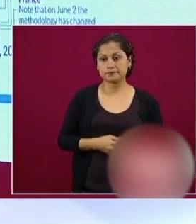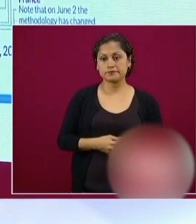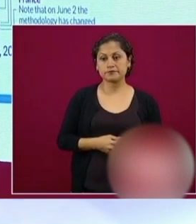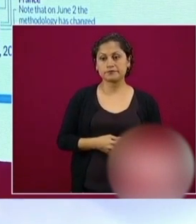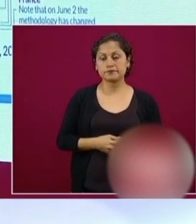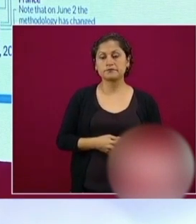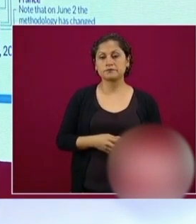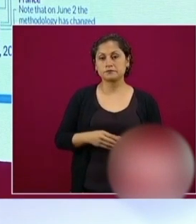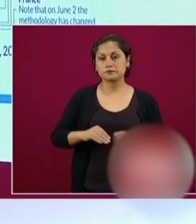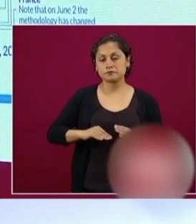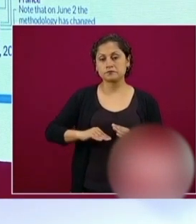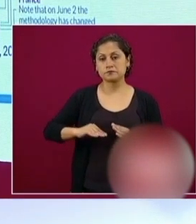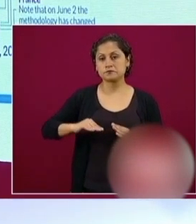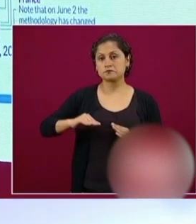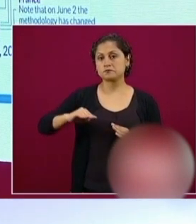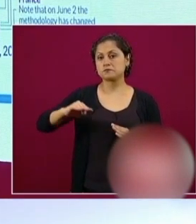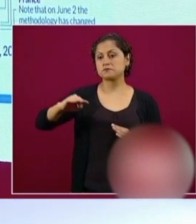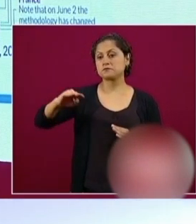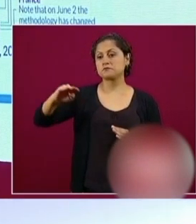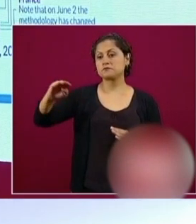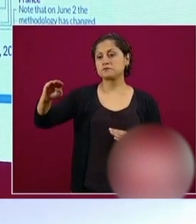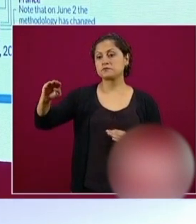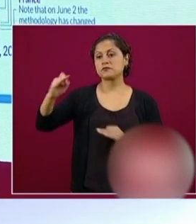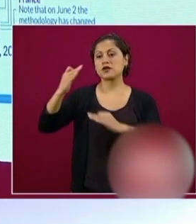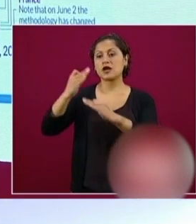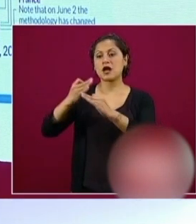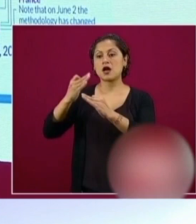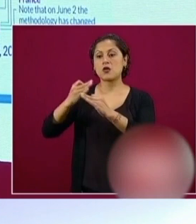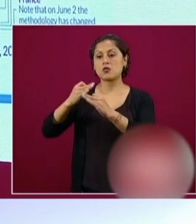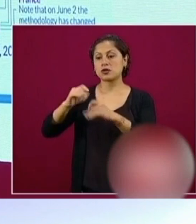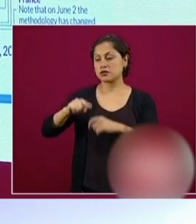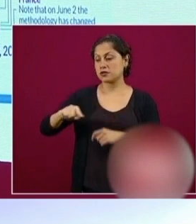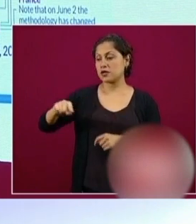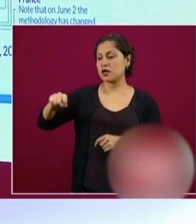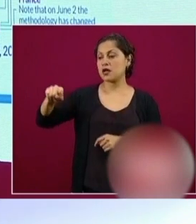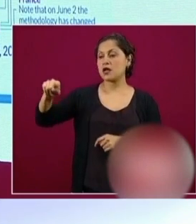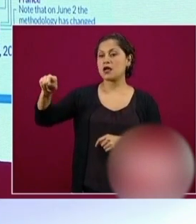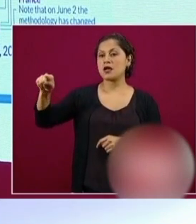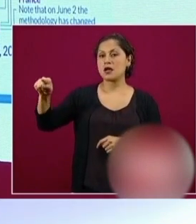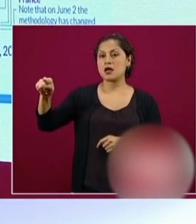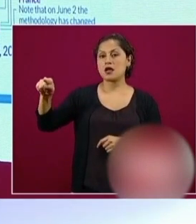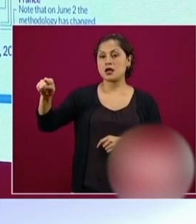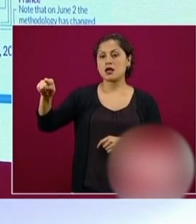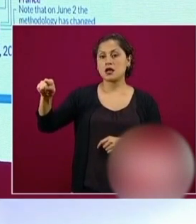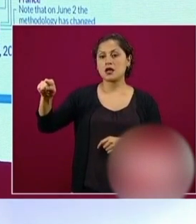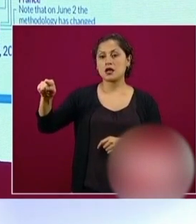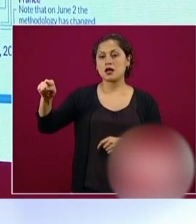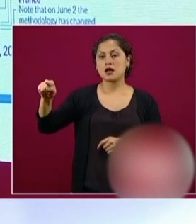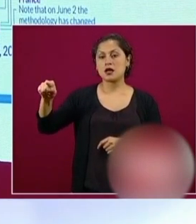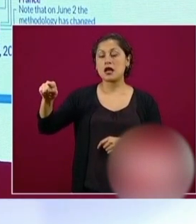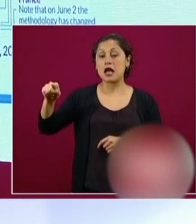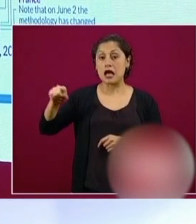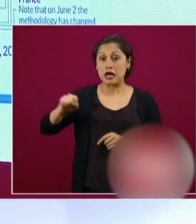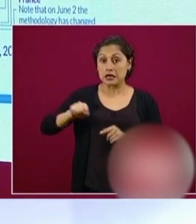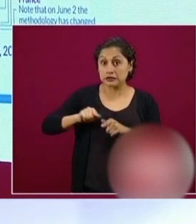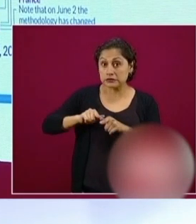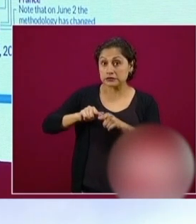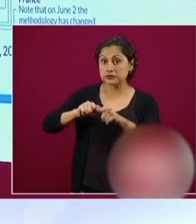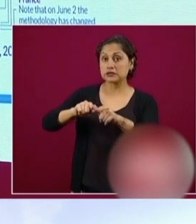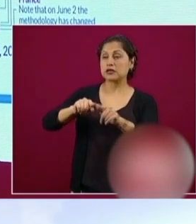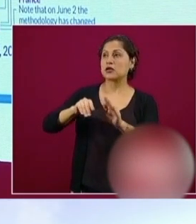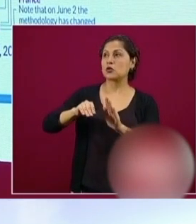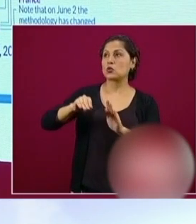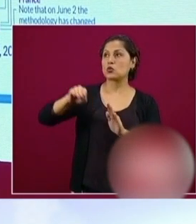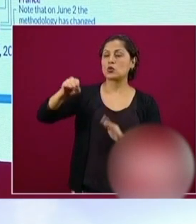subiendo, subiendo, subiendo, y estamos ya en una parte donde empezamos a ver una subida mucho más lenta de la que teníamos